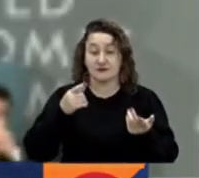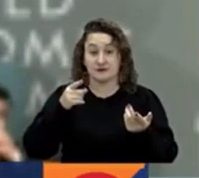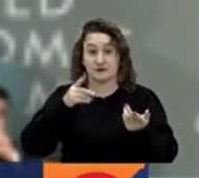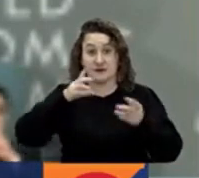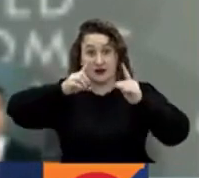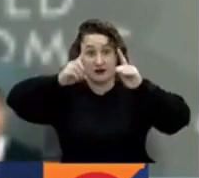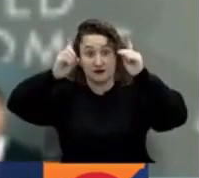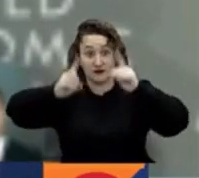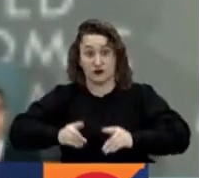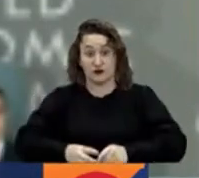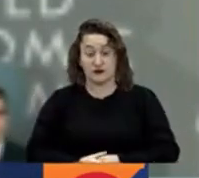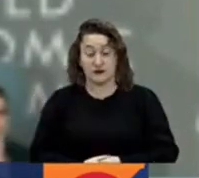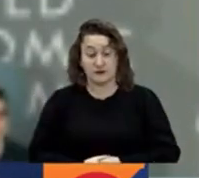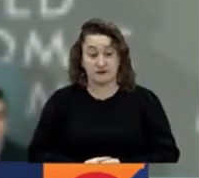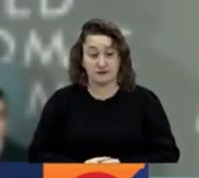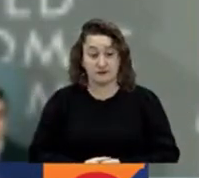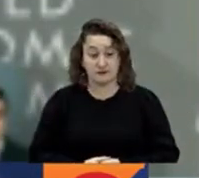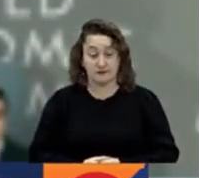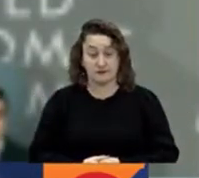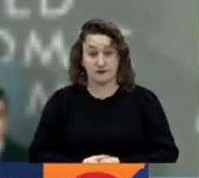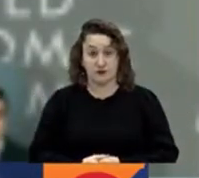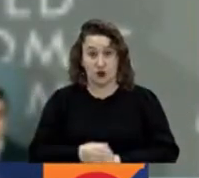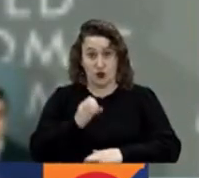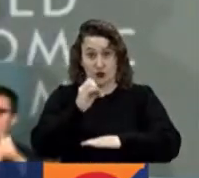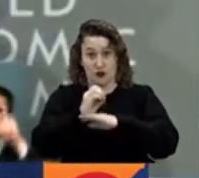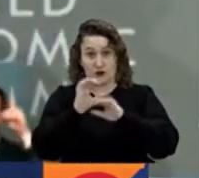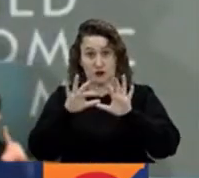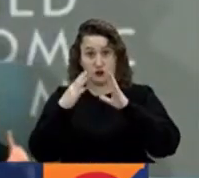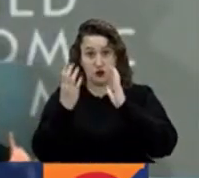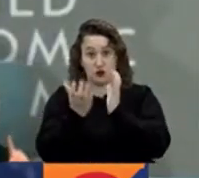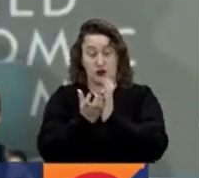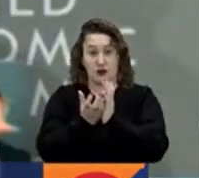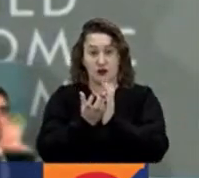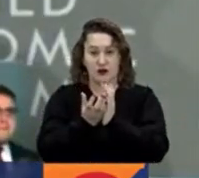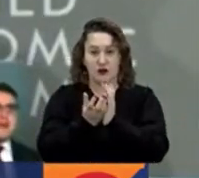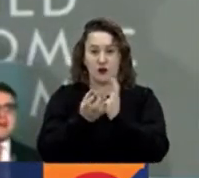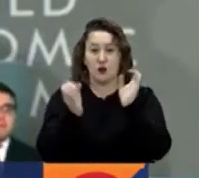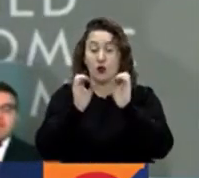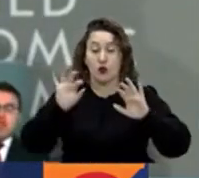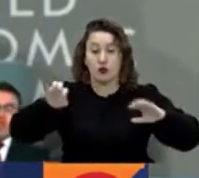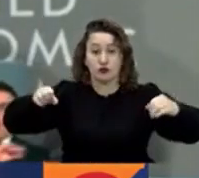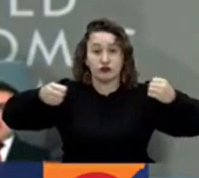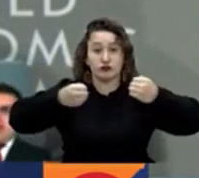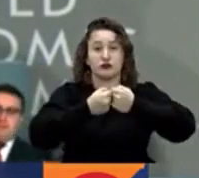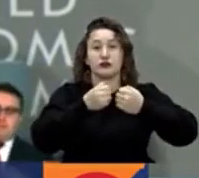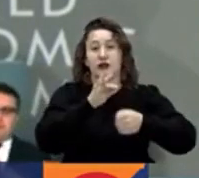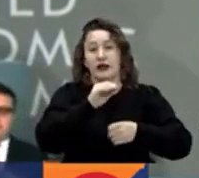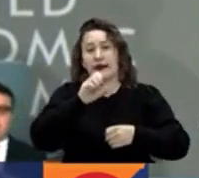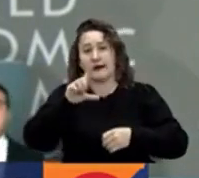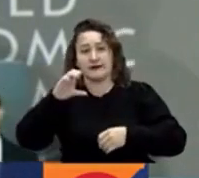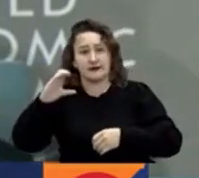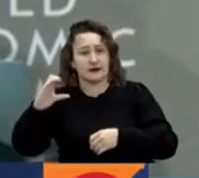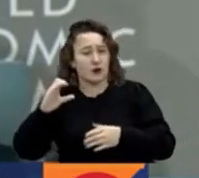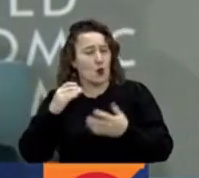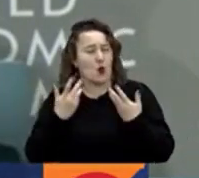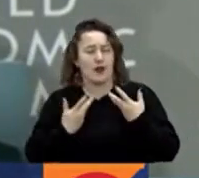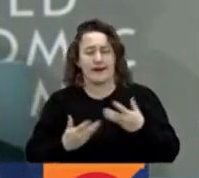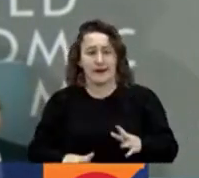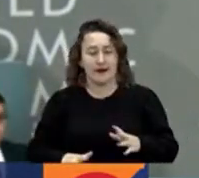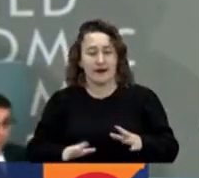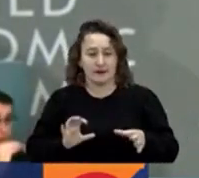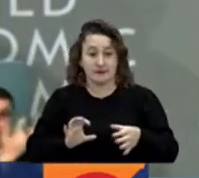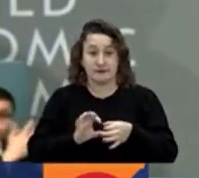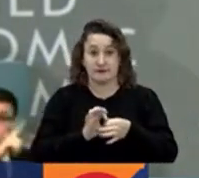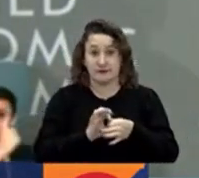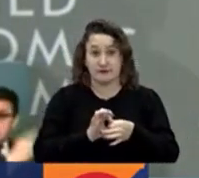decisiones. Si la Organización Mundial del Comercio o un tratado de libre comercio cualquiera es